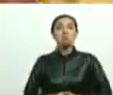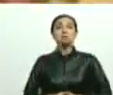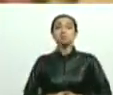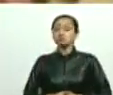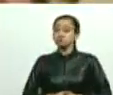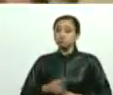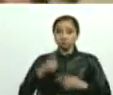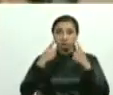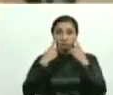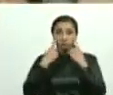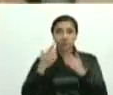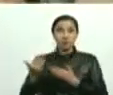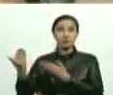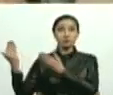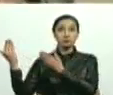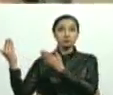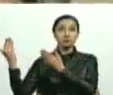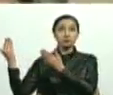está, mira.